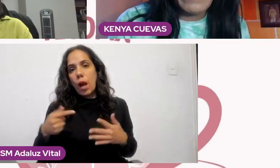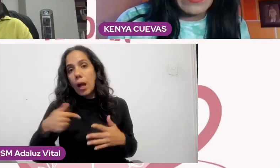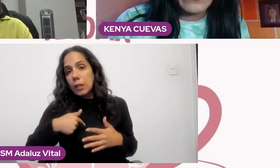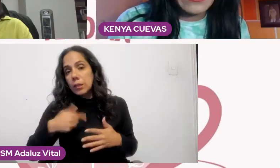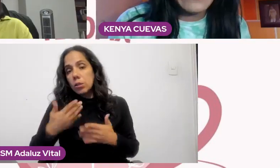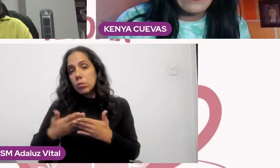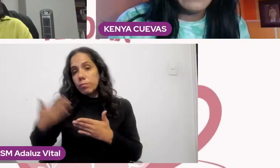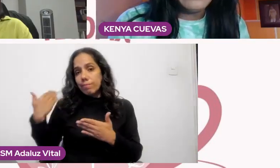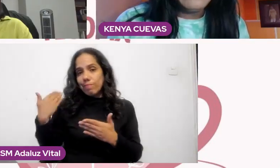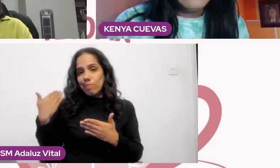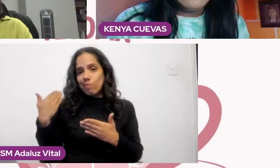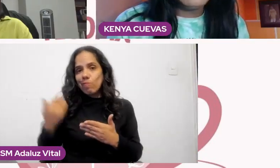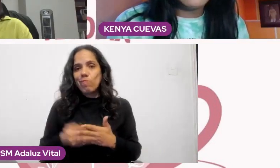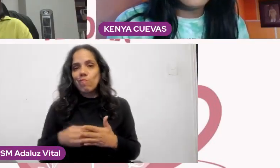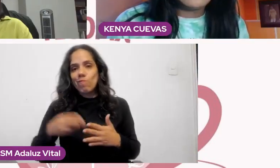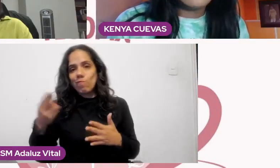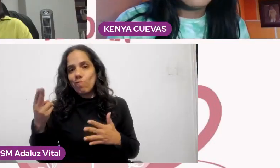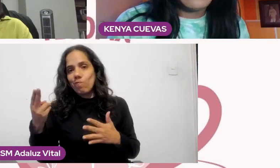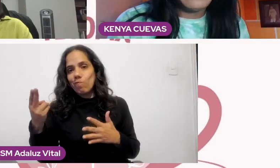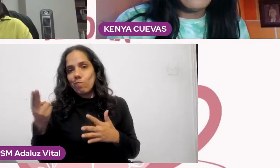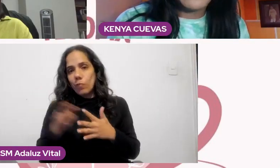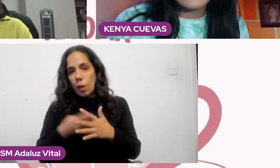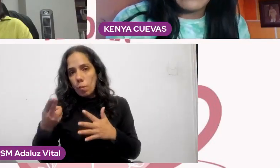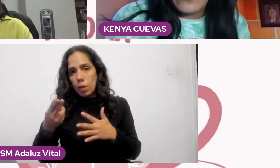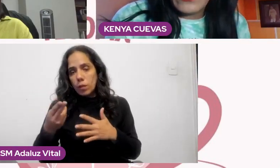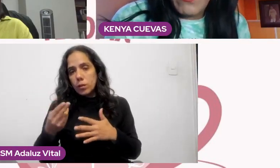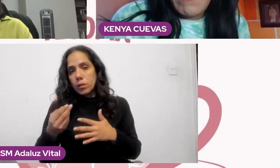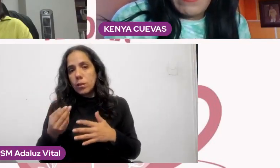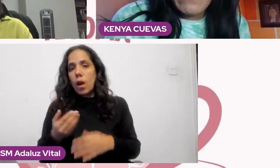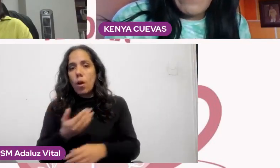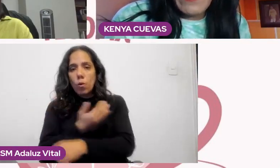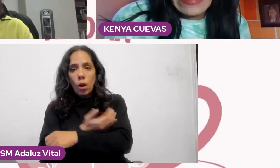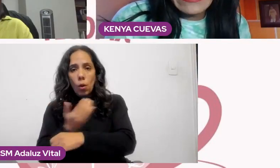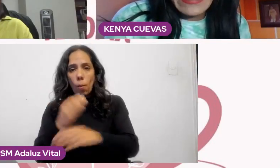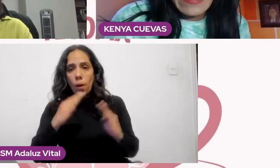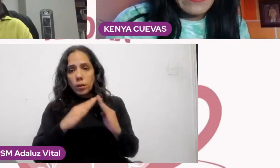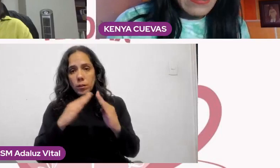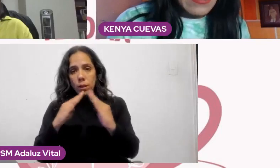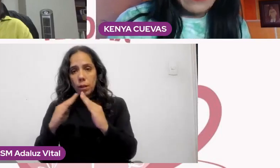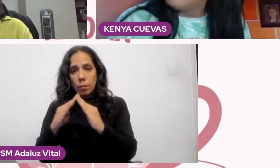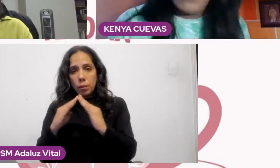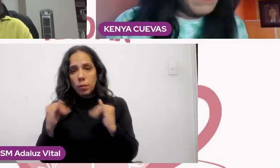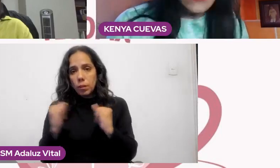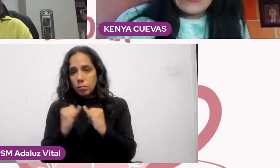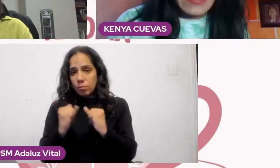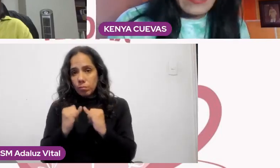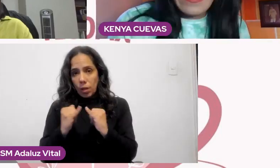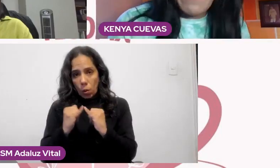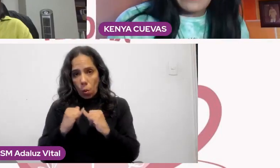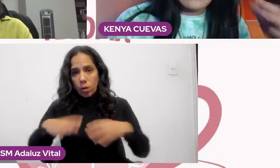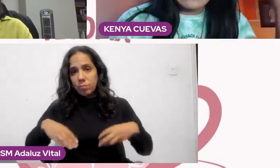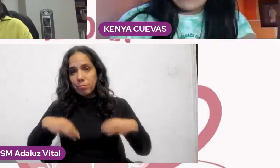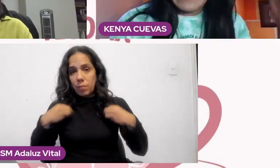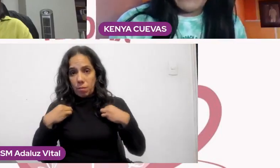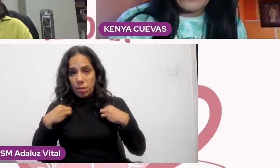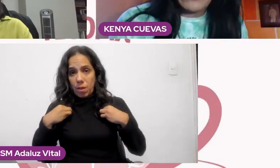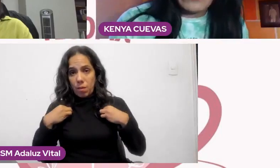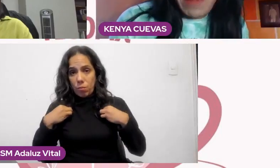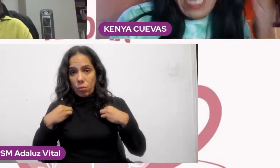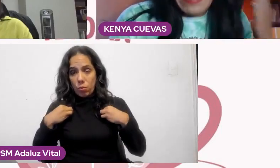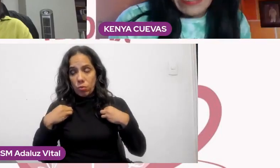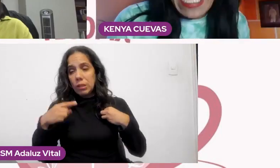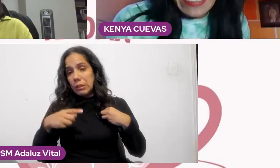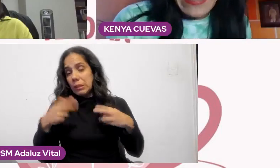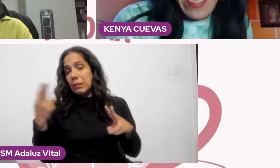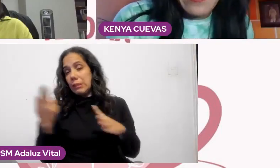domicilio, ¿no? En mi ausencia. Entonces, pues todo esto habla de una violencia que no nomás era de hablar y alzar la voz, sino